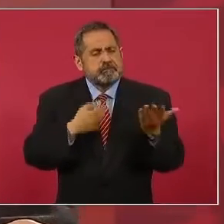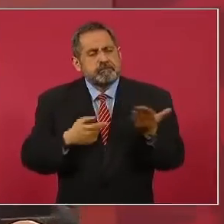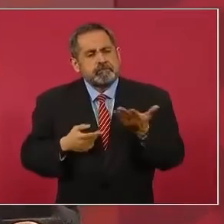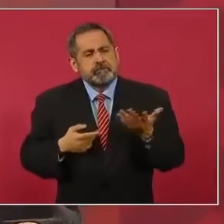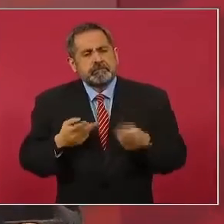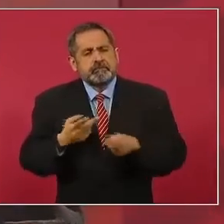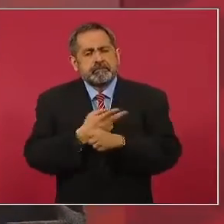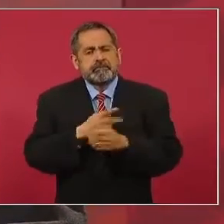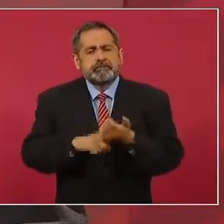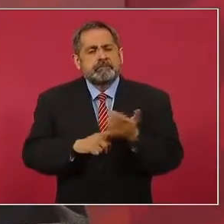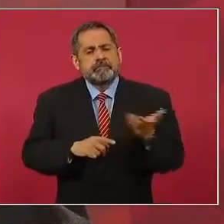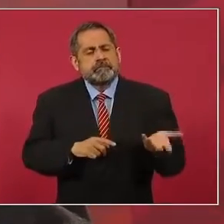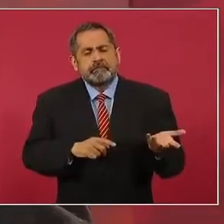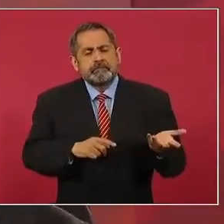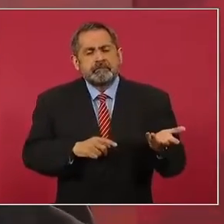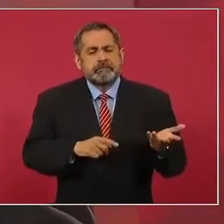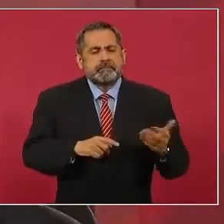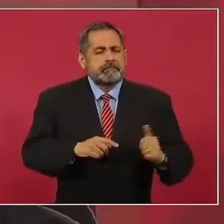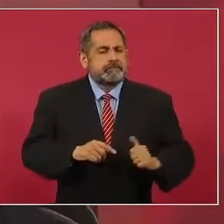sobre esta